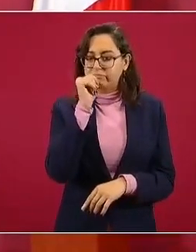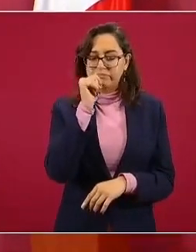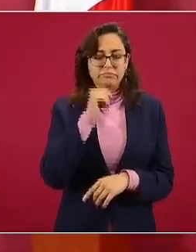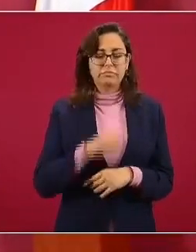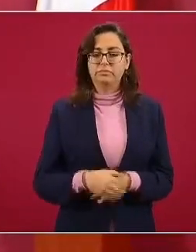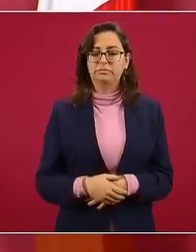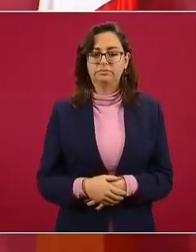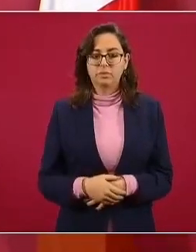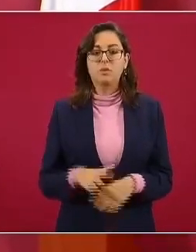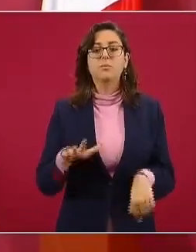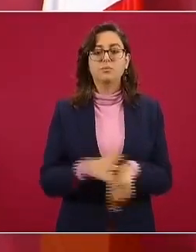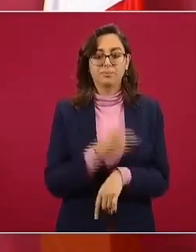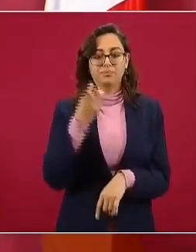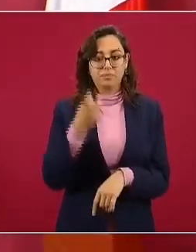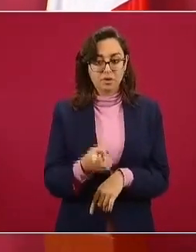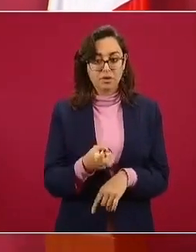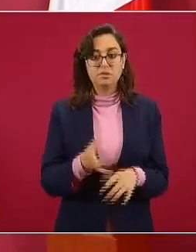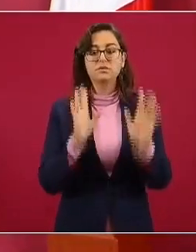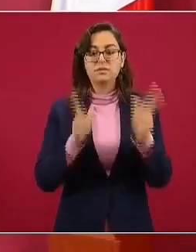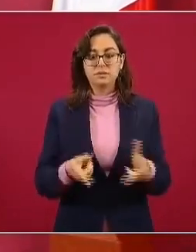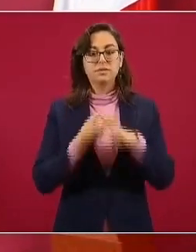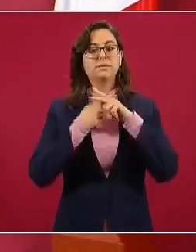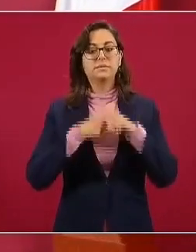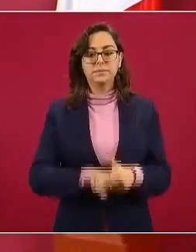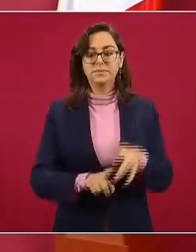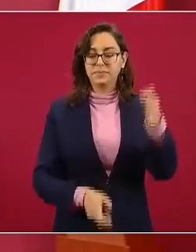se lleva a cabo este proceso.